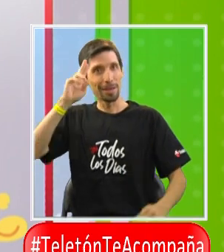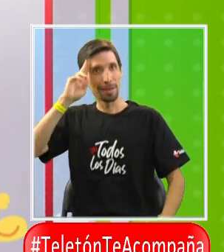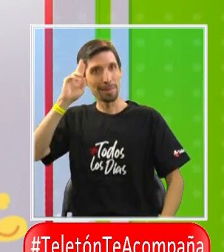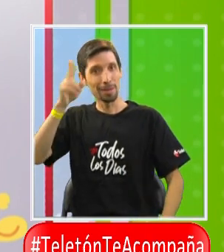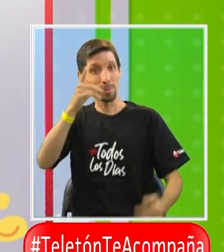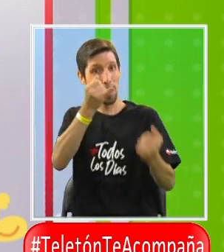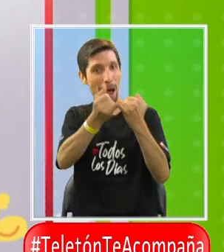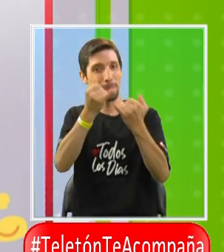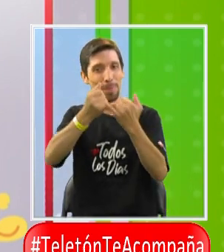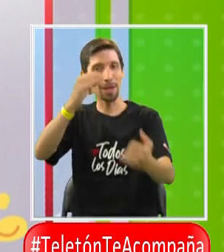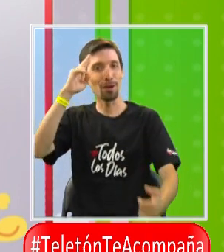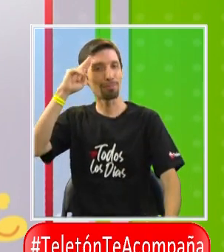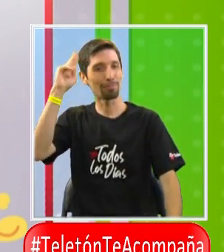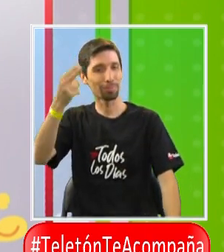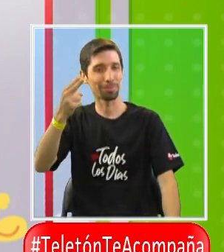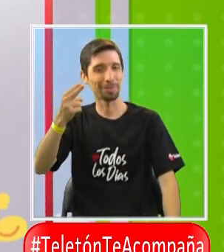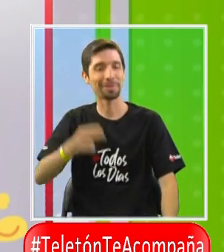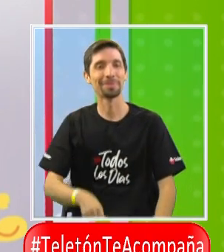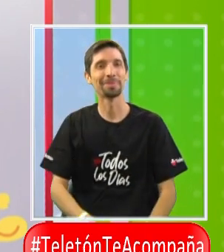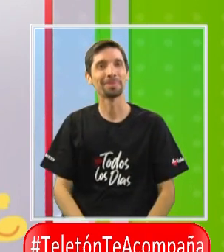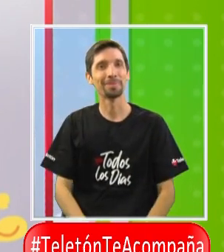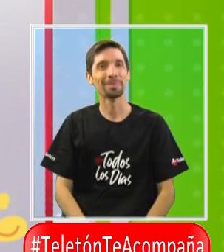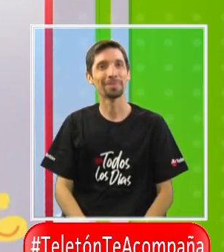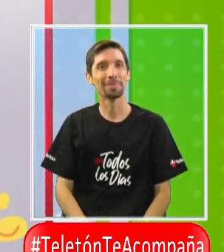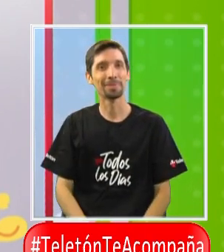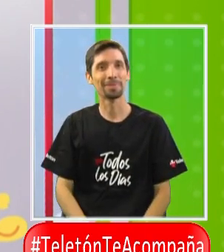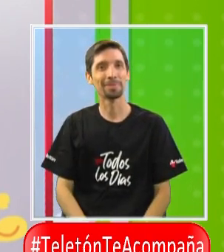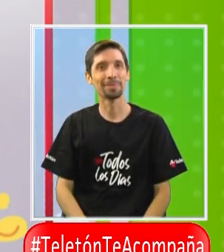de su amigo Teniente Dan.